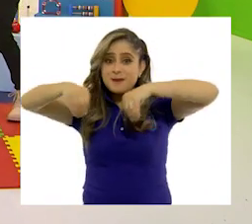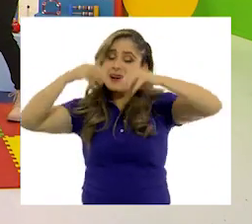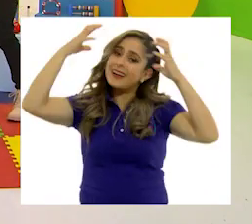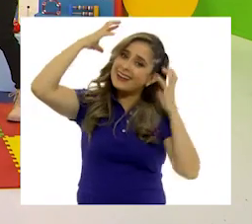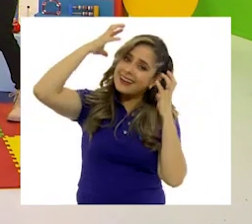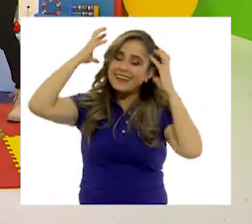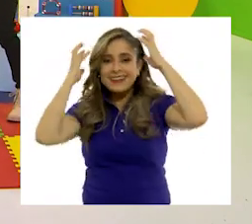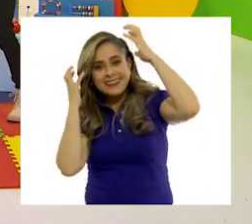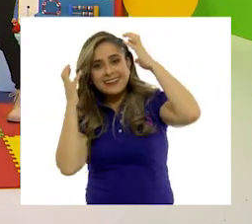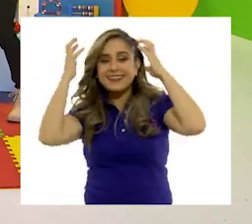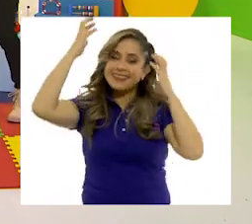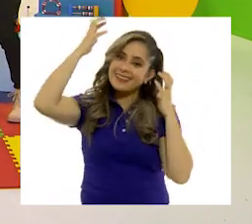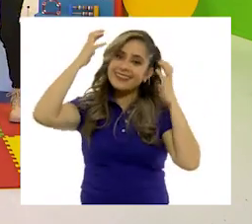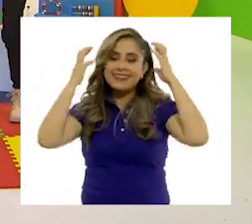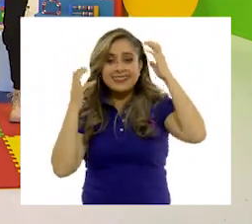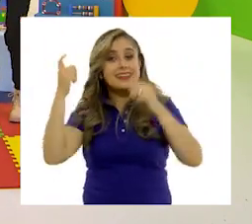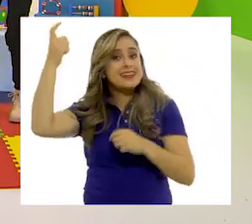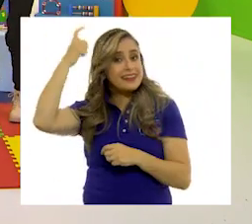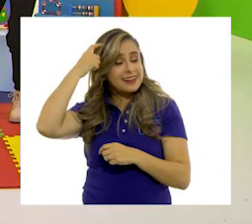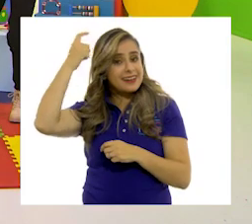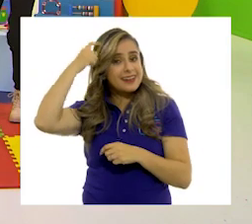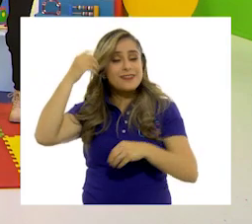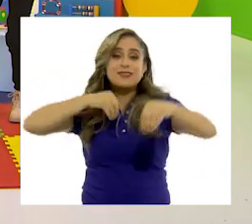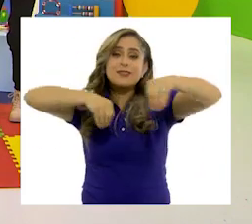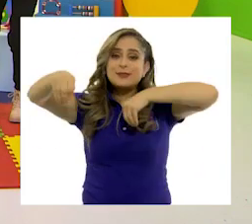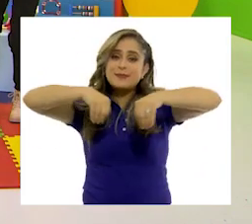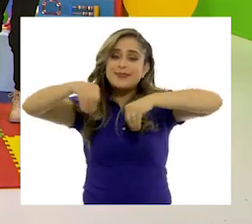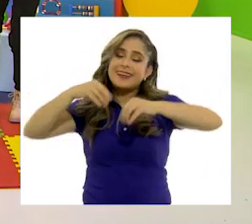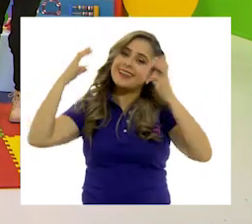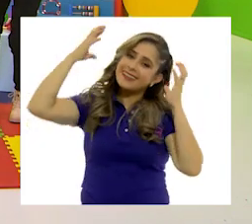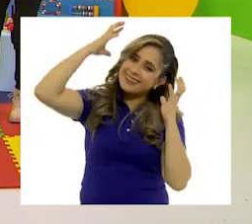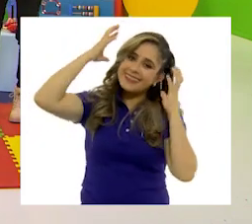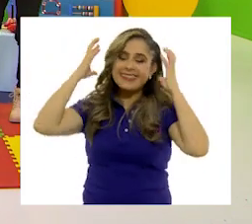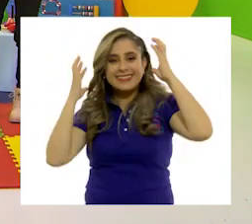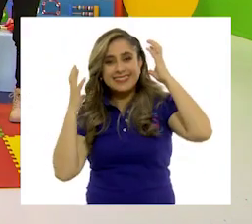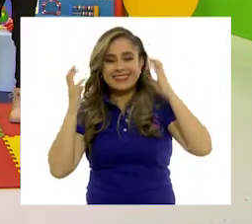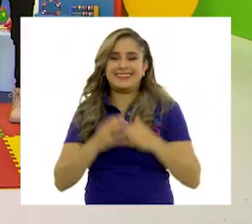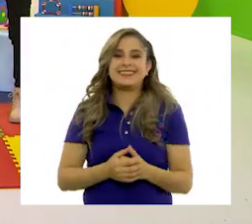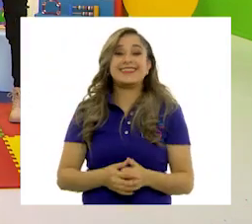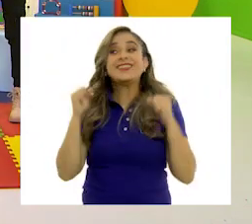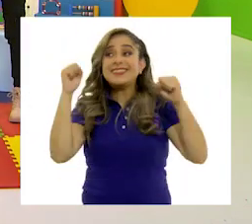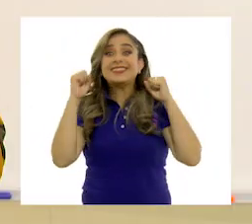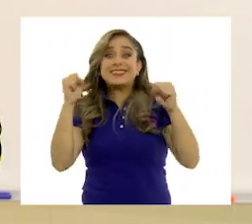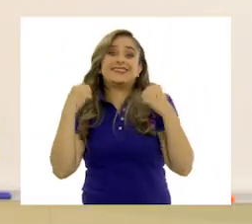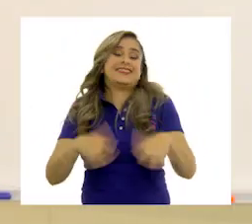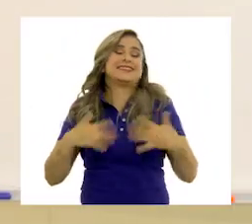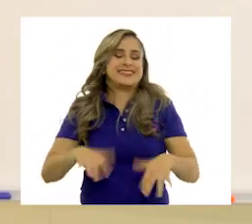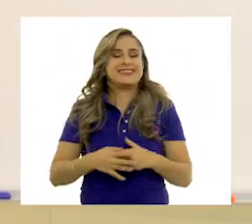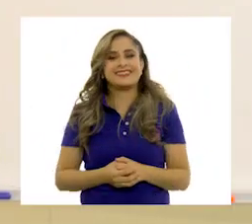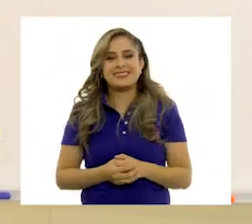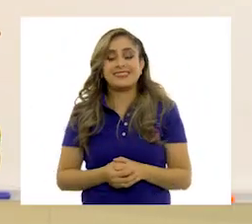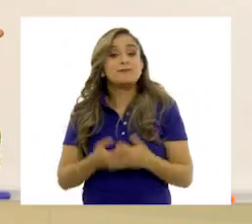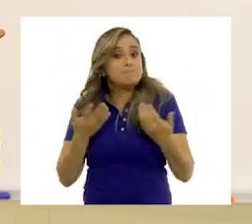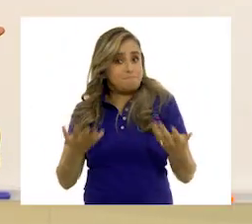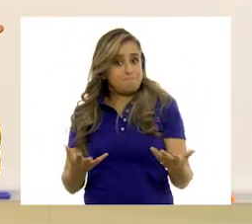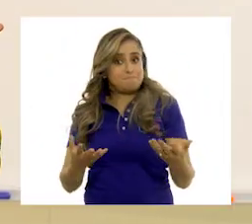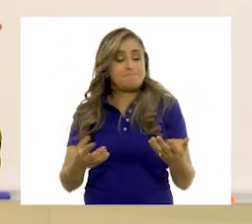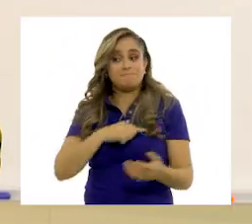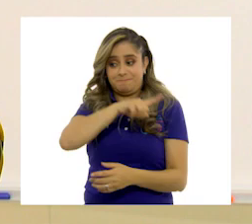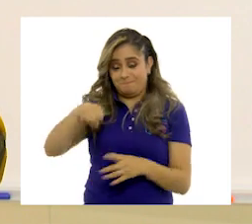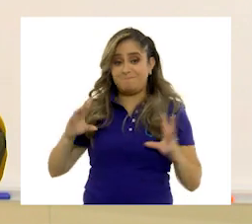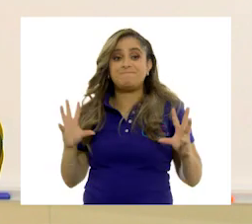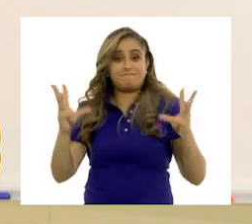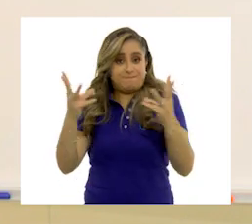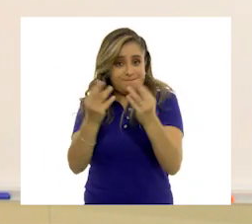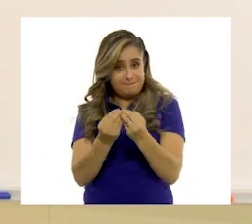mueve así, así, así, así, la cabeza mueve así. ¿Qué les parece si lo hacemos